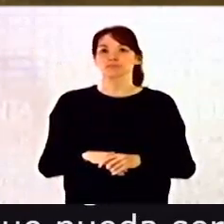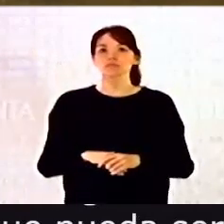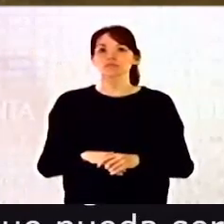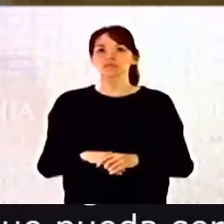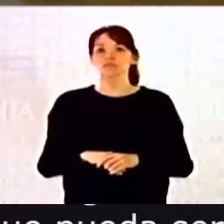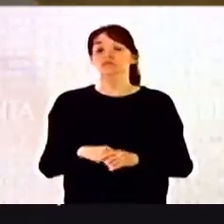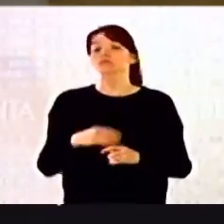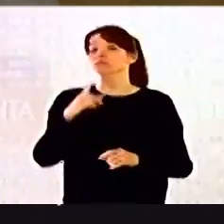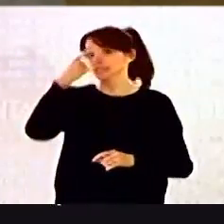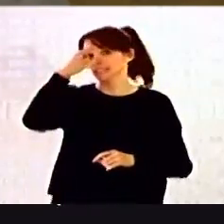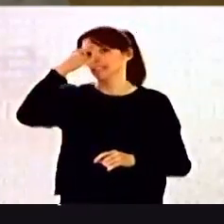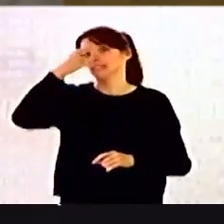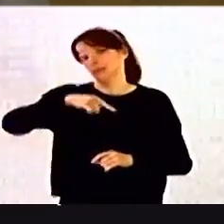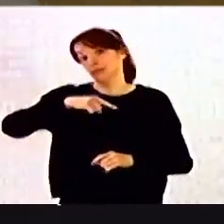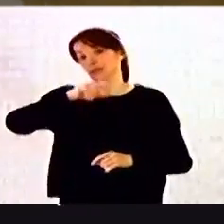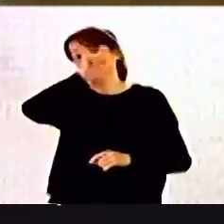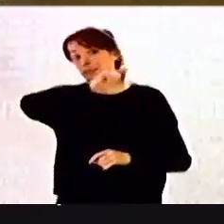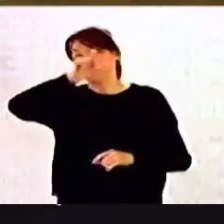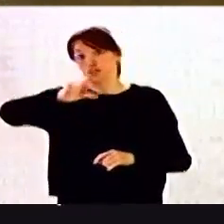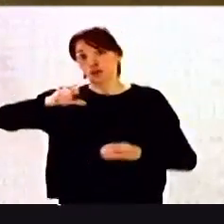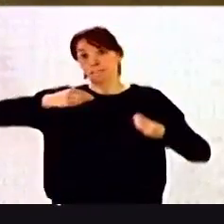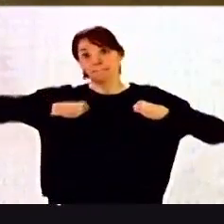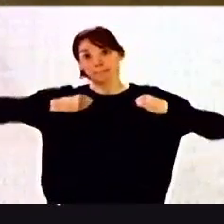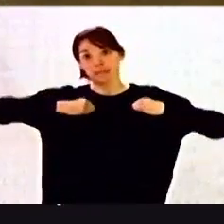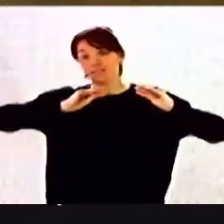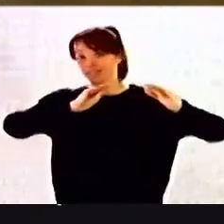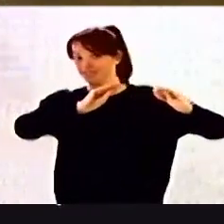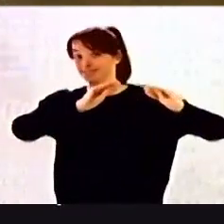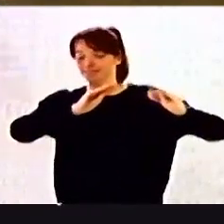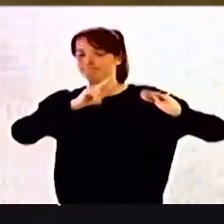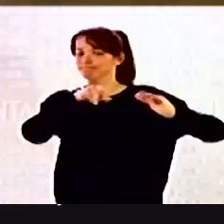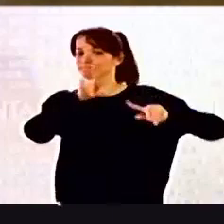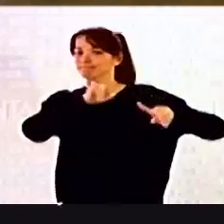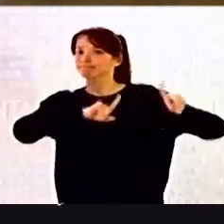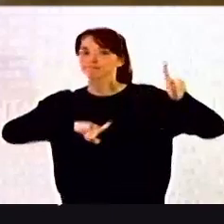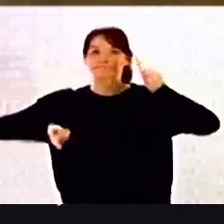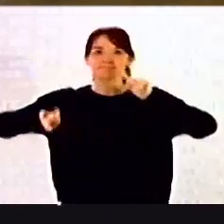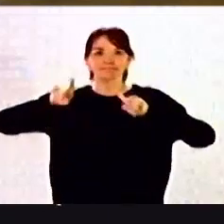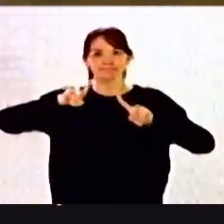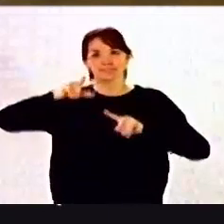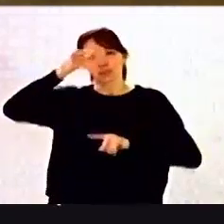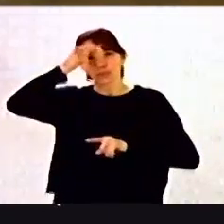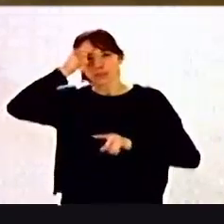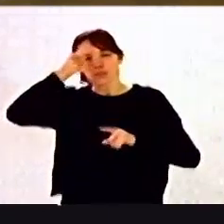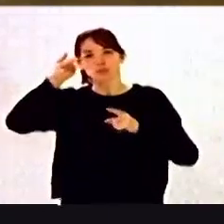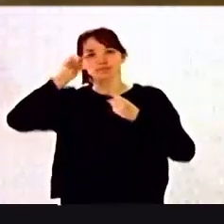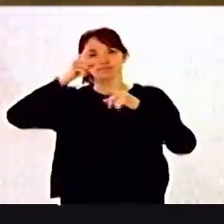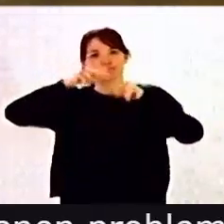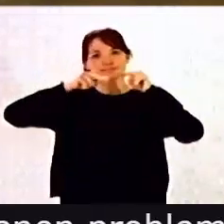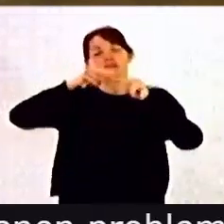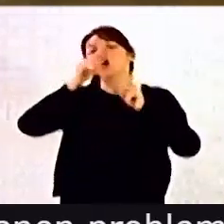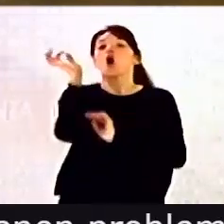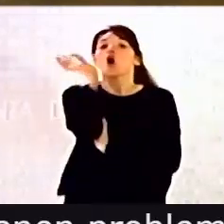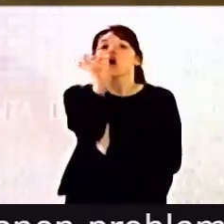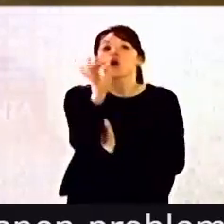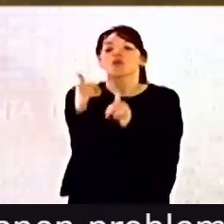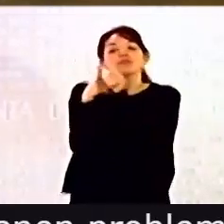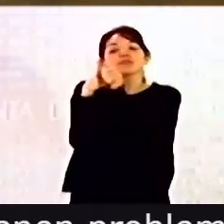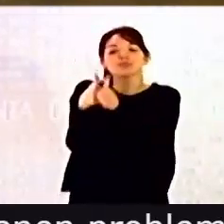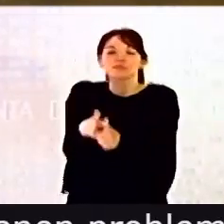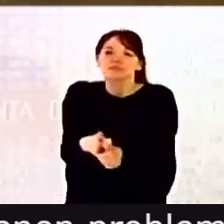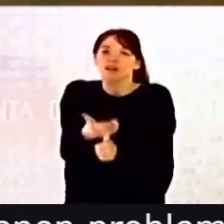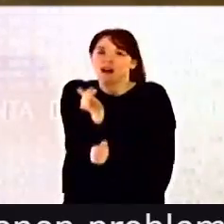sabiendo, insisto, que las personas que están allí dentro tienen problemas de deterioro cognitivo o tienen problemas de dependencia que